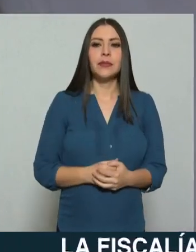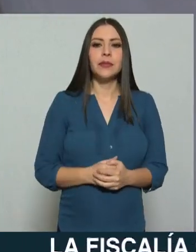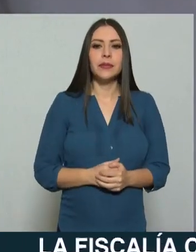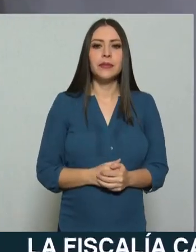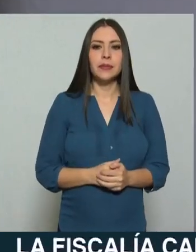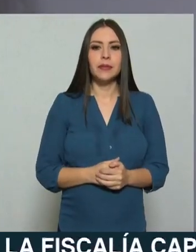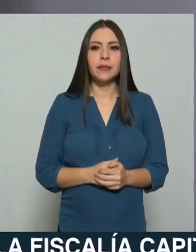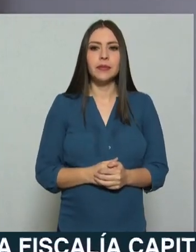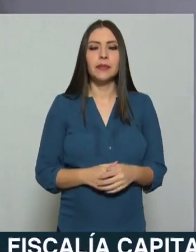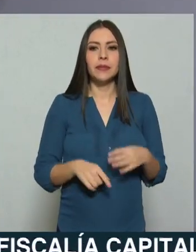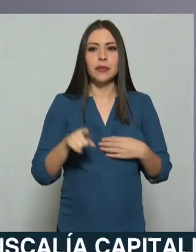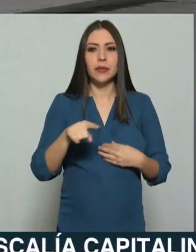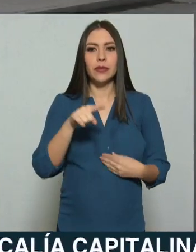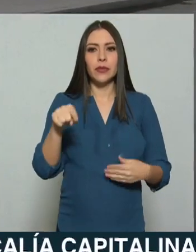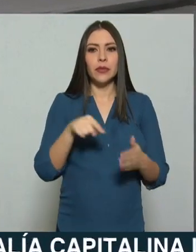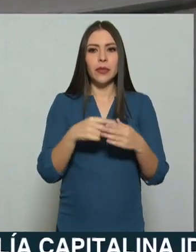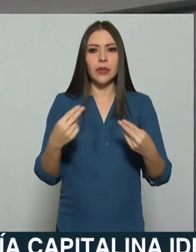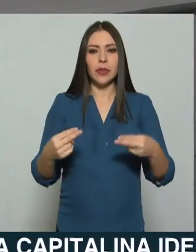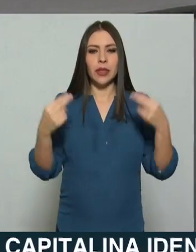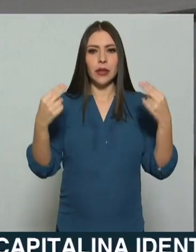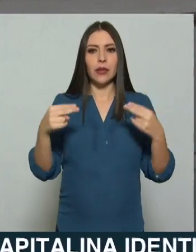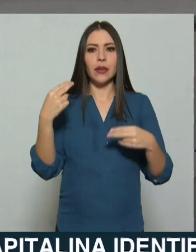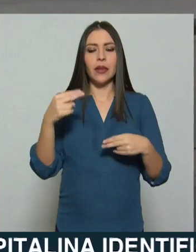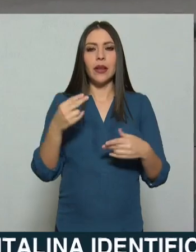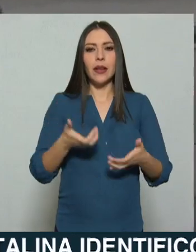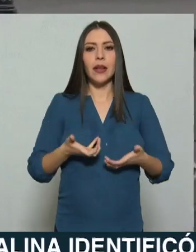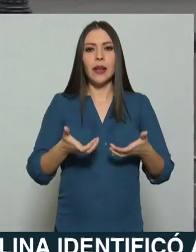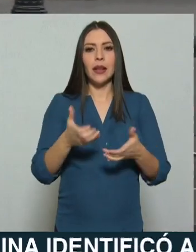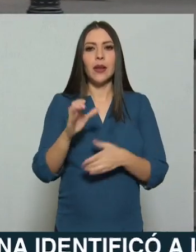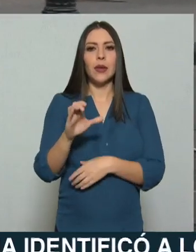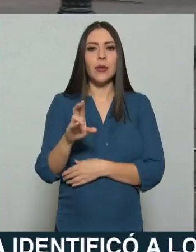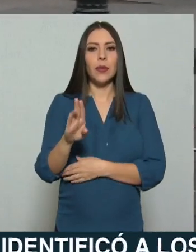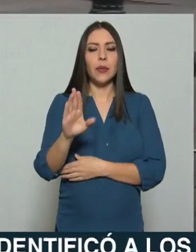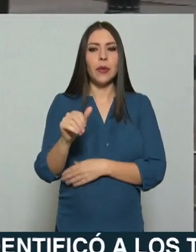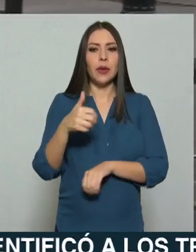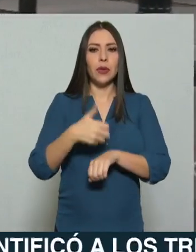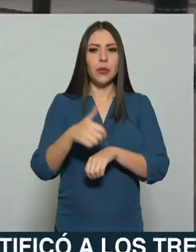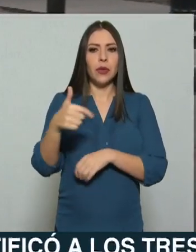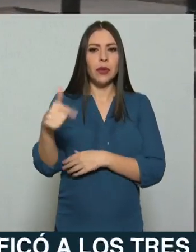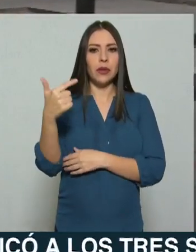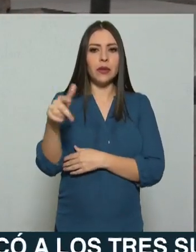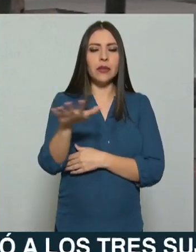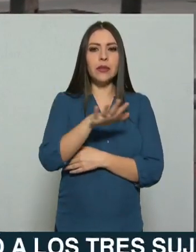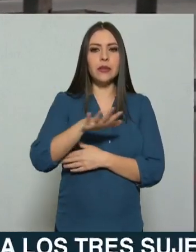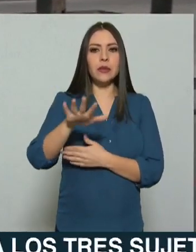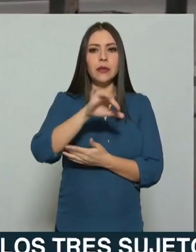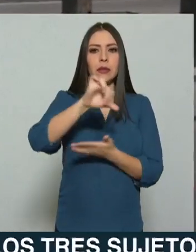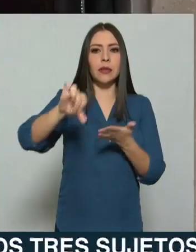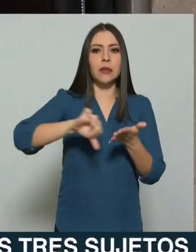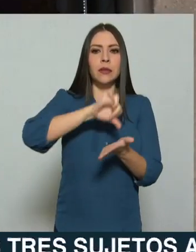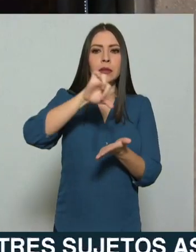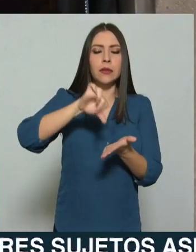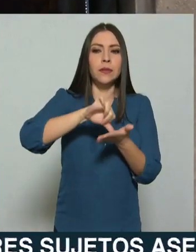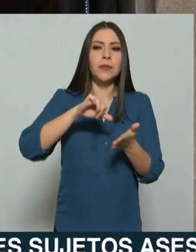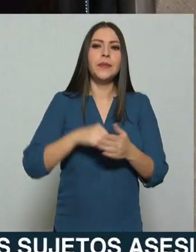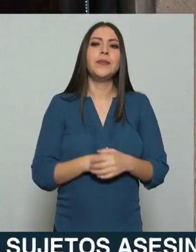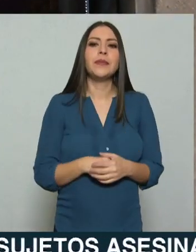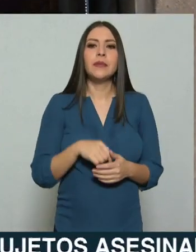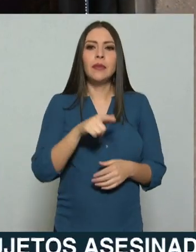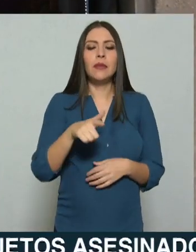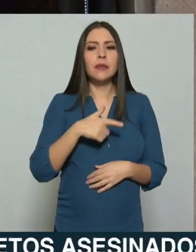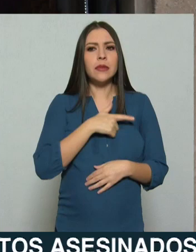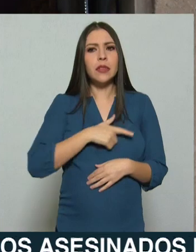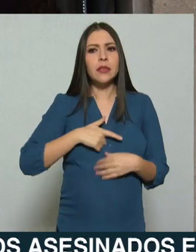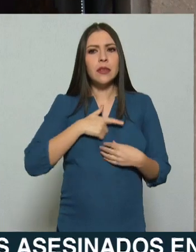Ya con leer el nombre de este negocio, ubicado en República de Cuba número 12 del Centro Histórico de la Ciudad de México, fue causa de llamar